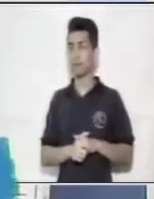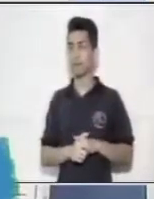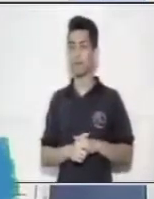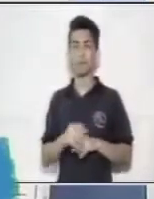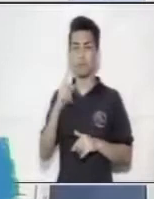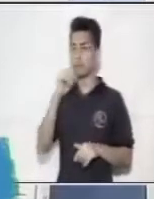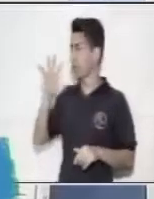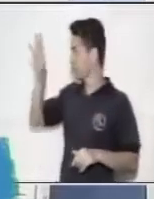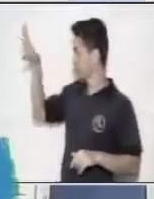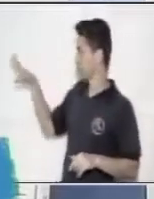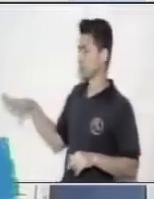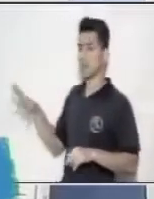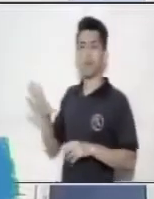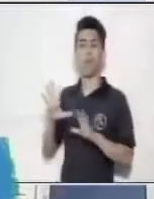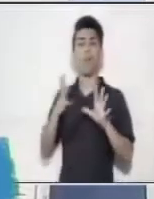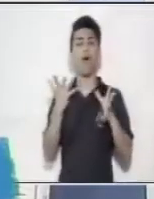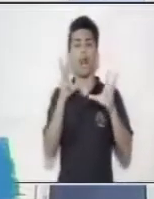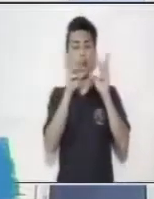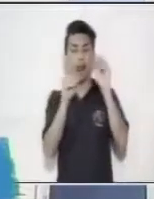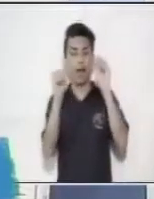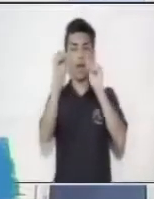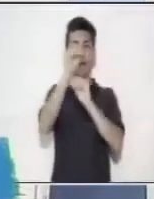¿Cuál de todos estos?